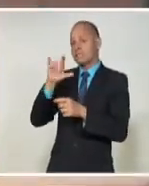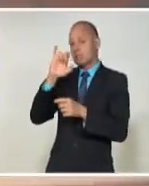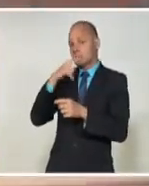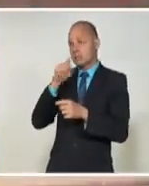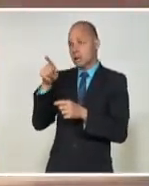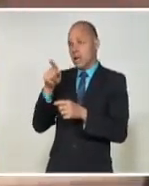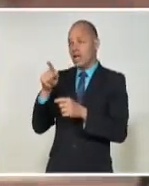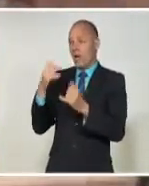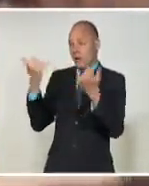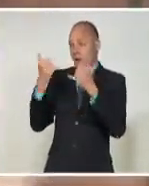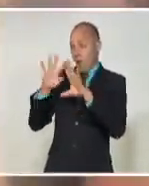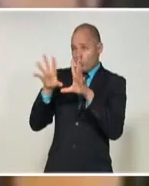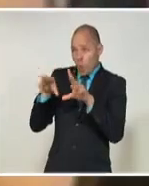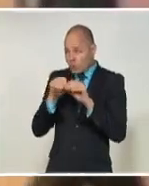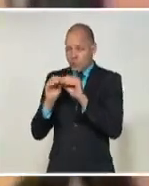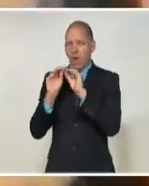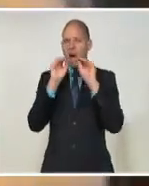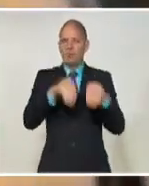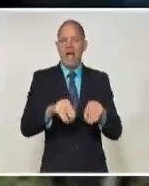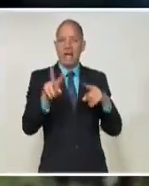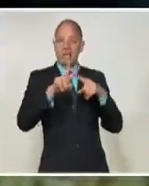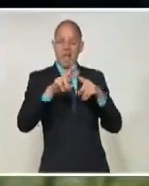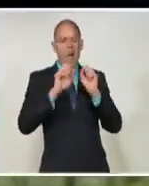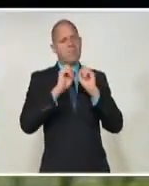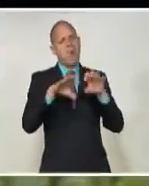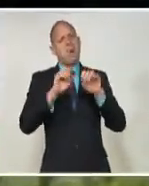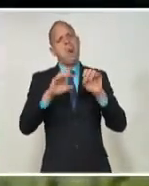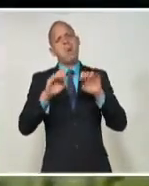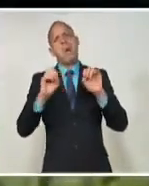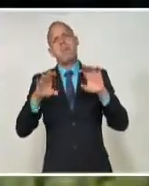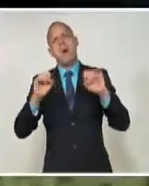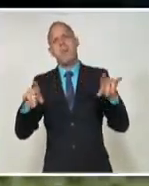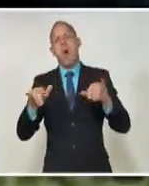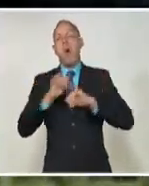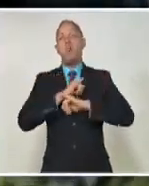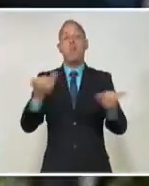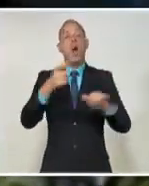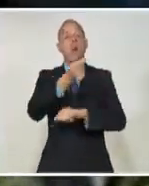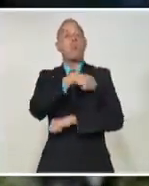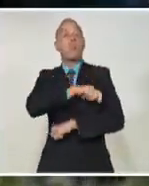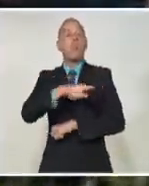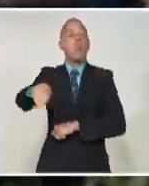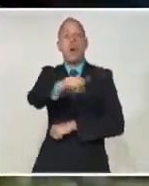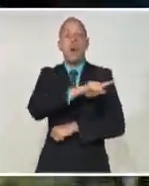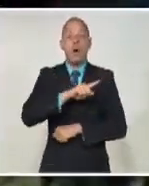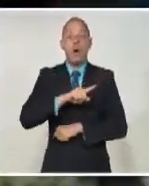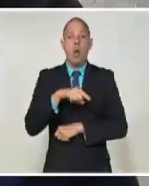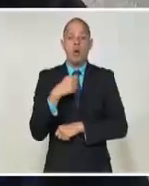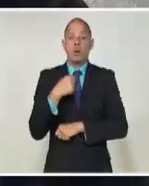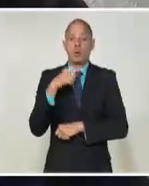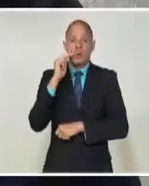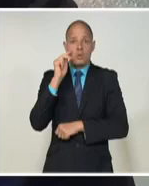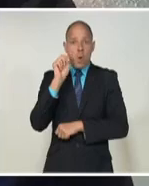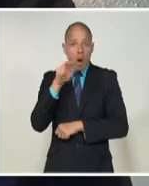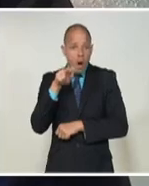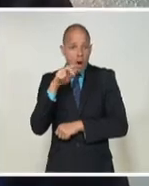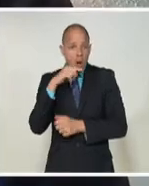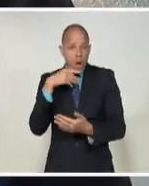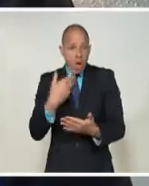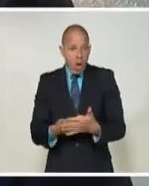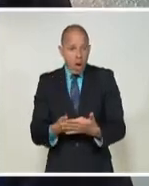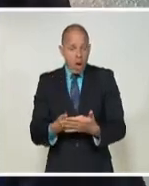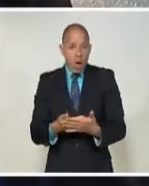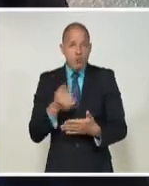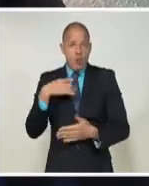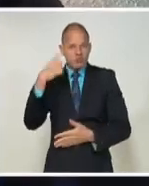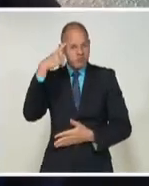eso, esa denuncia es un, para nosotros, que fuimos la generación posterior, siempre fue un ejemplo, siempre lo tuvimos